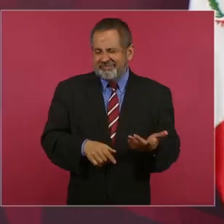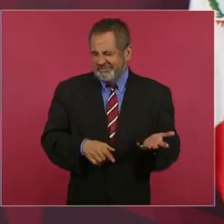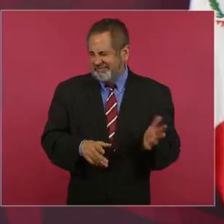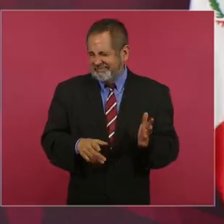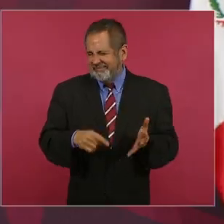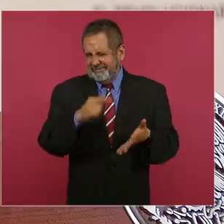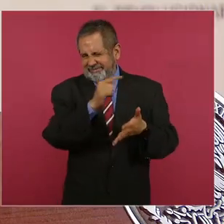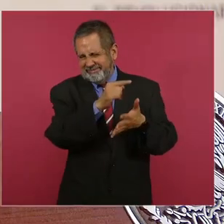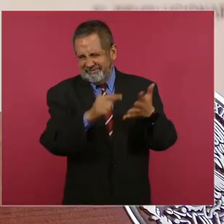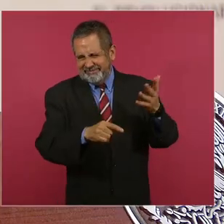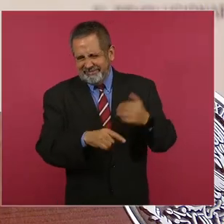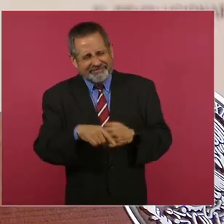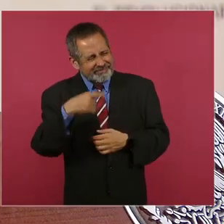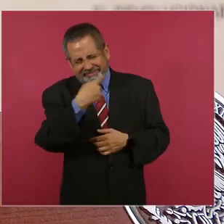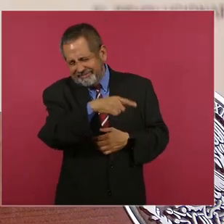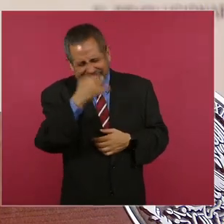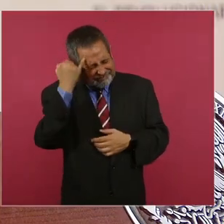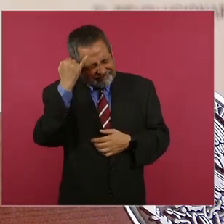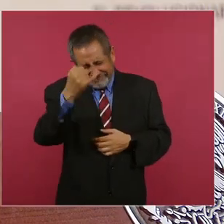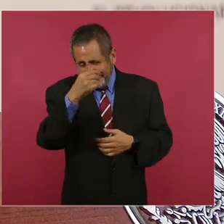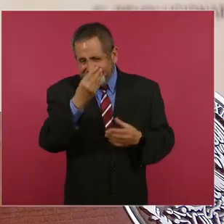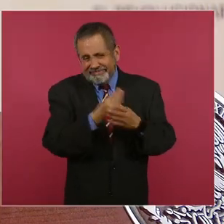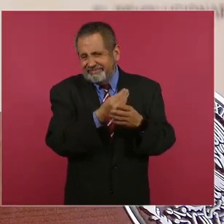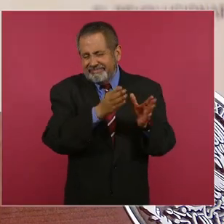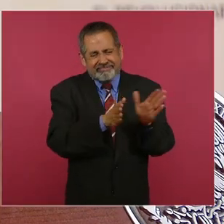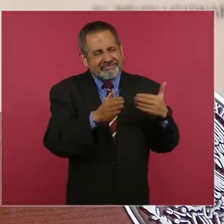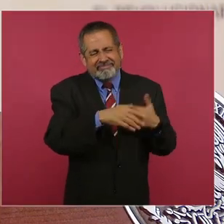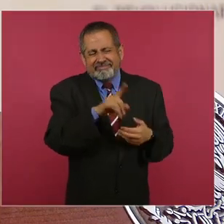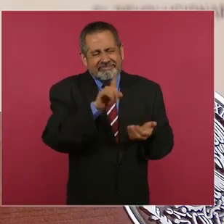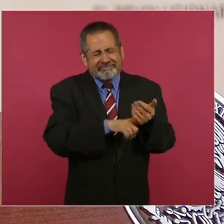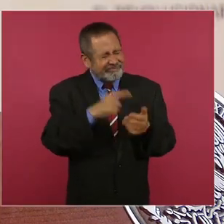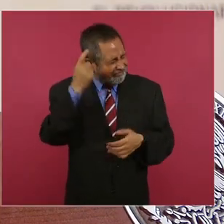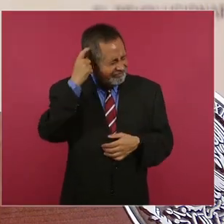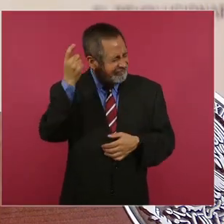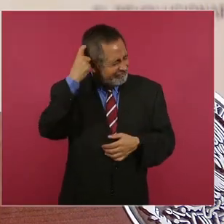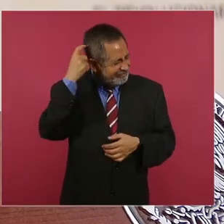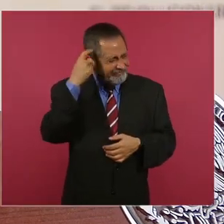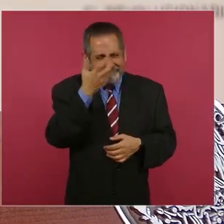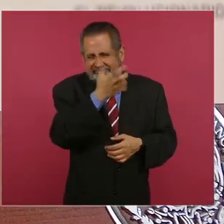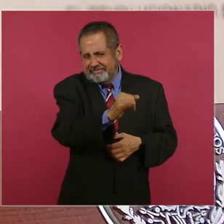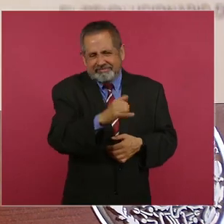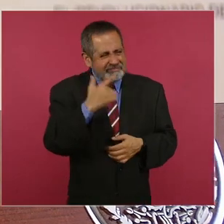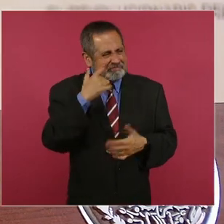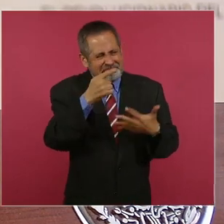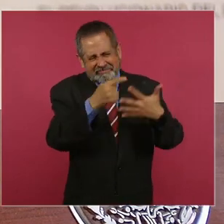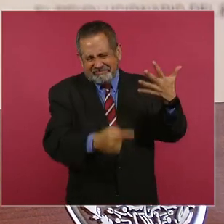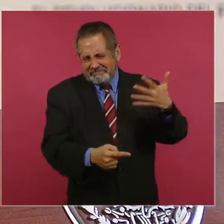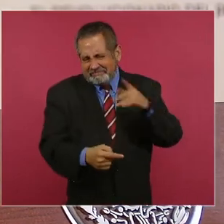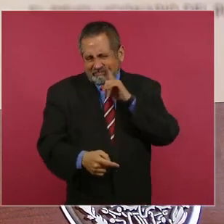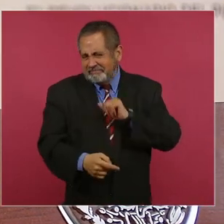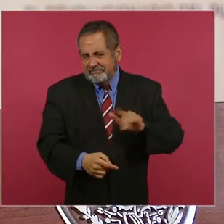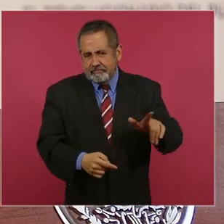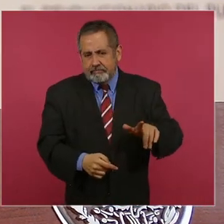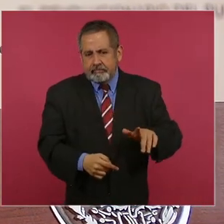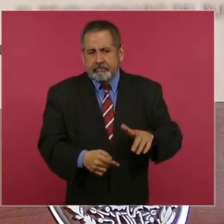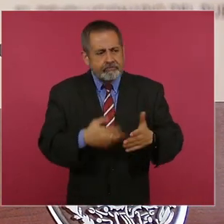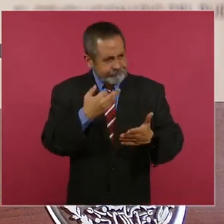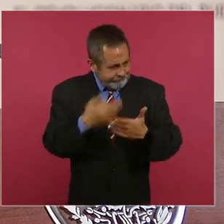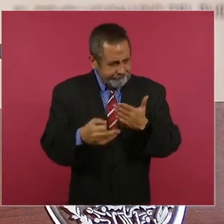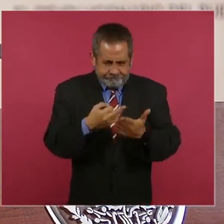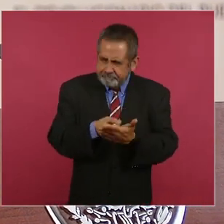tienen tantas cosas el pensamiento conservador lo que pasa que no se atreven